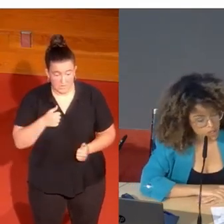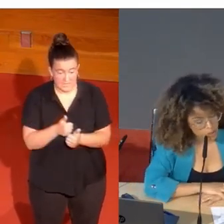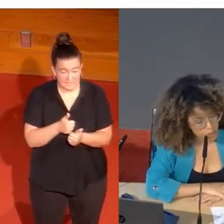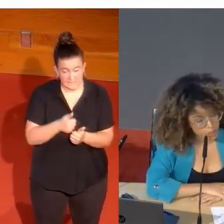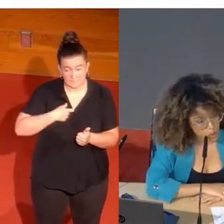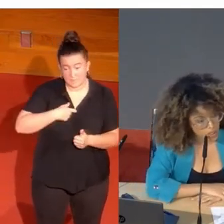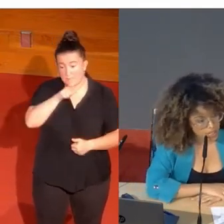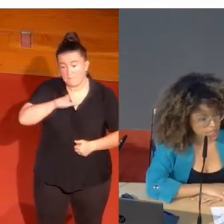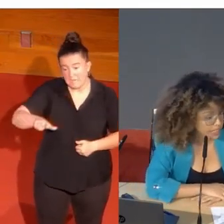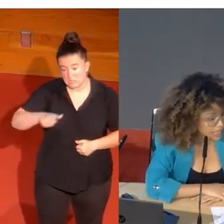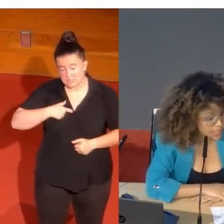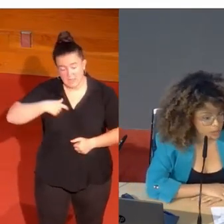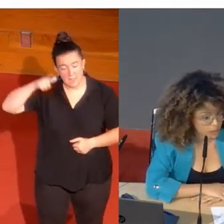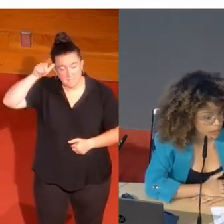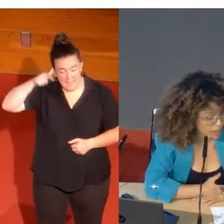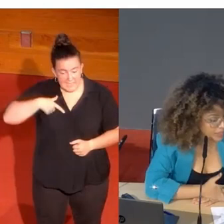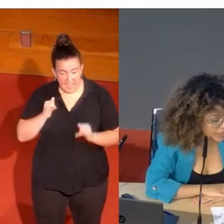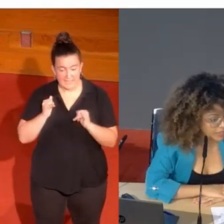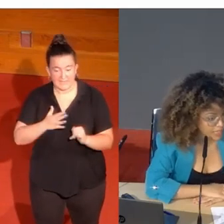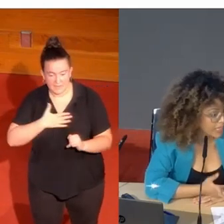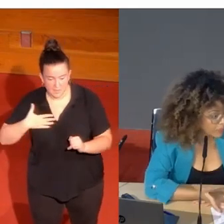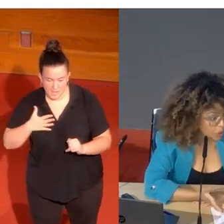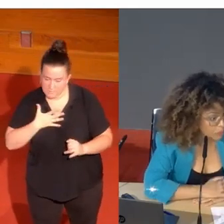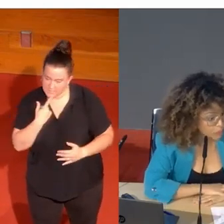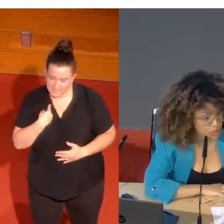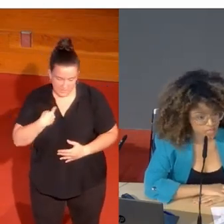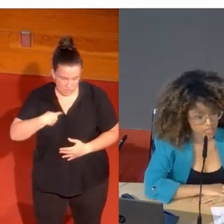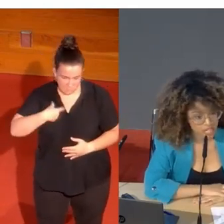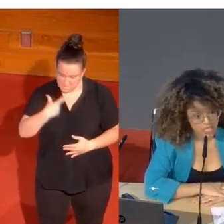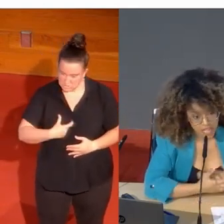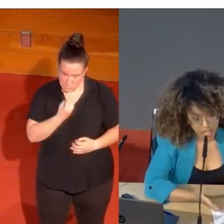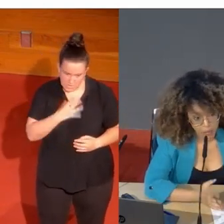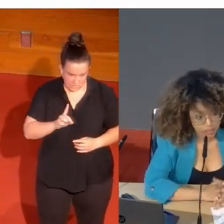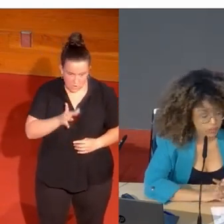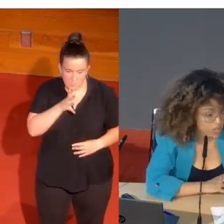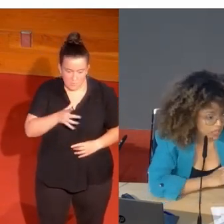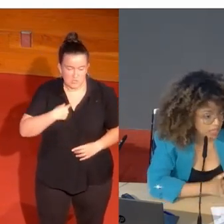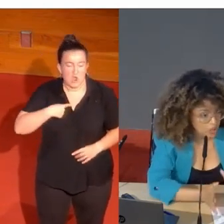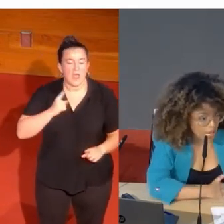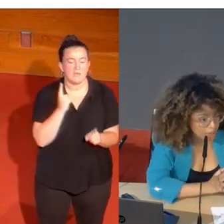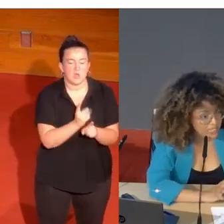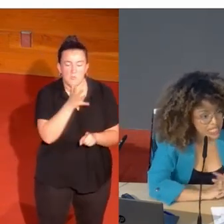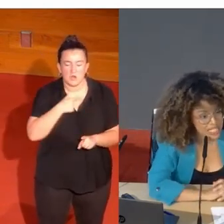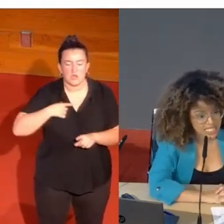también me dijeron que no era una persona grata y que formaba parte de del enemigo por ser sahra conseguí colarme tres días